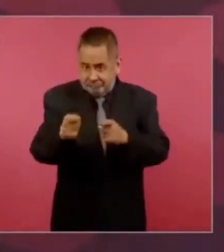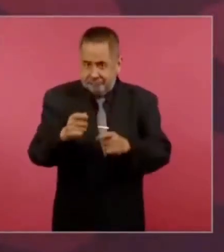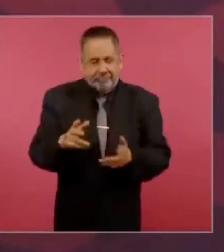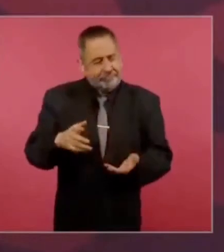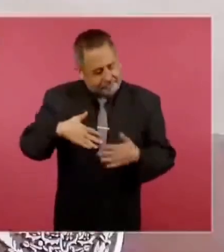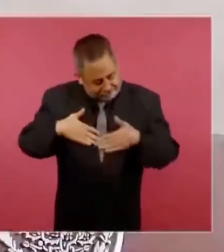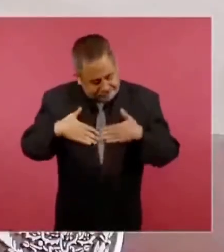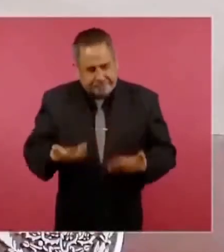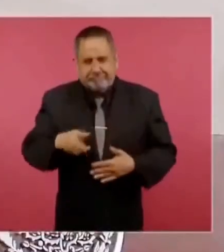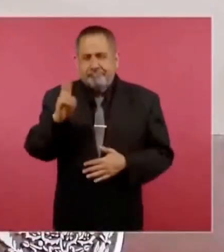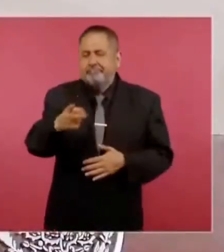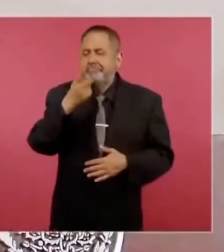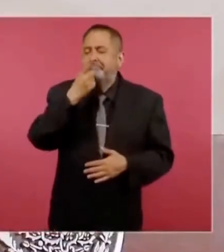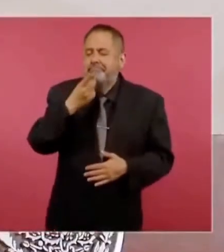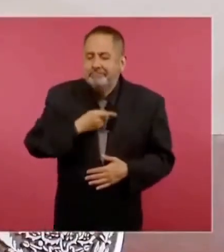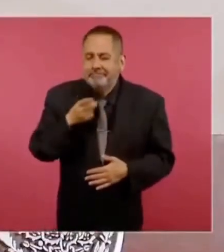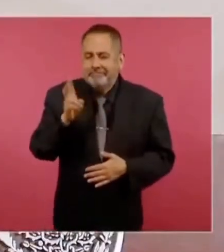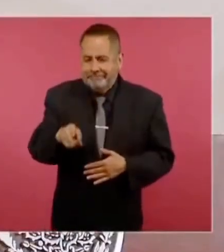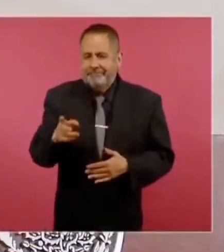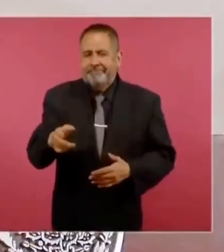Carlos,